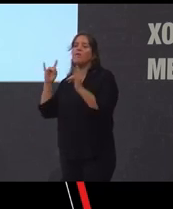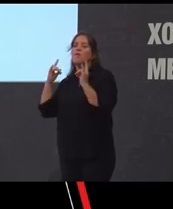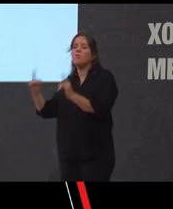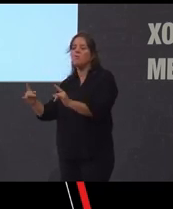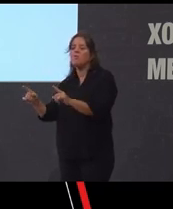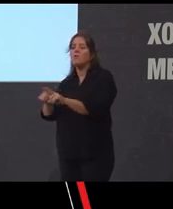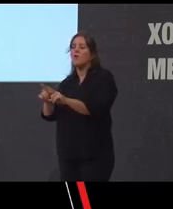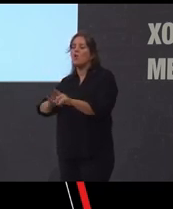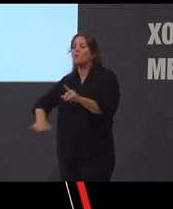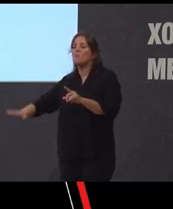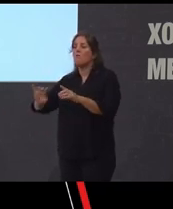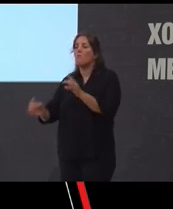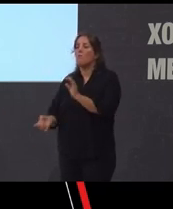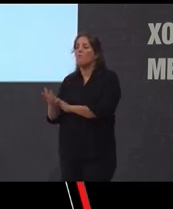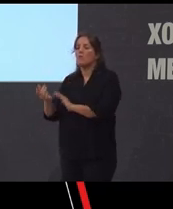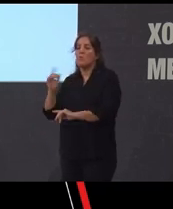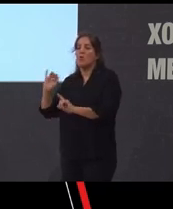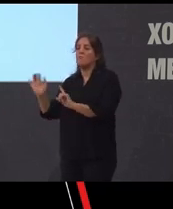espazo productivo.